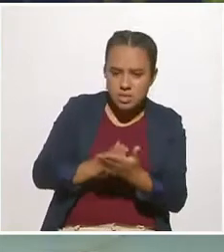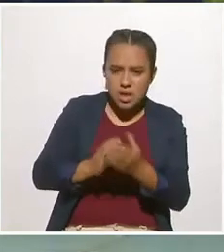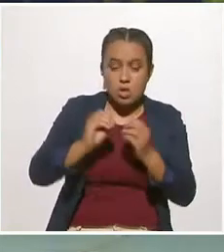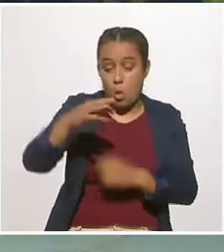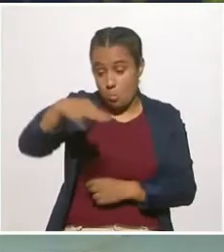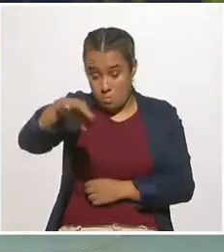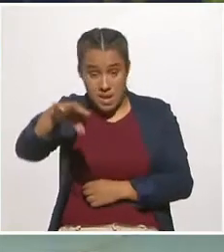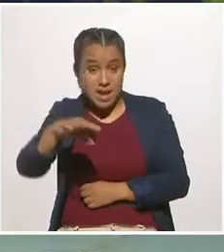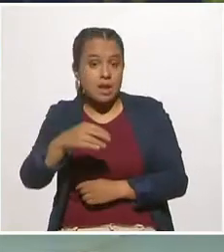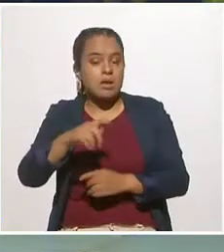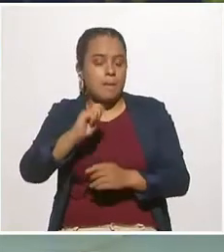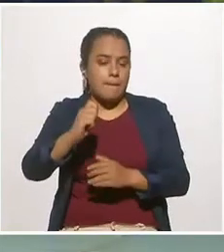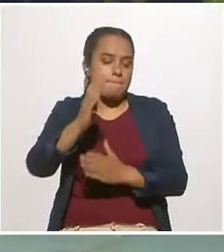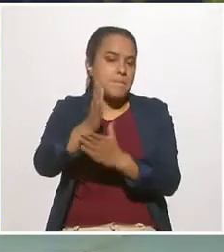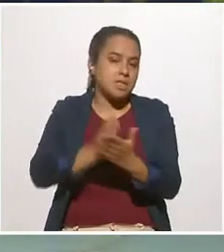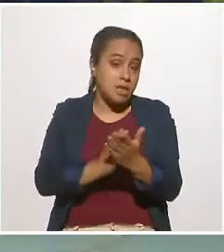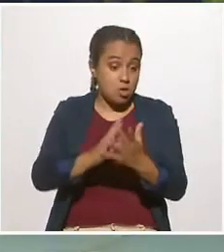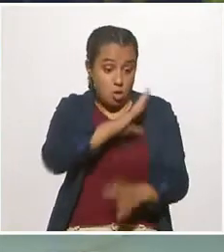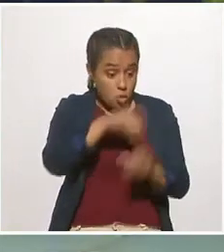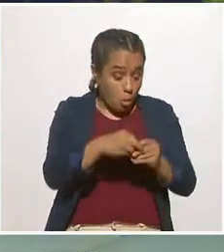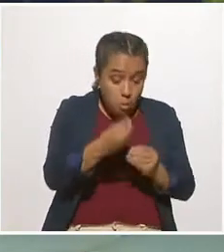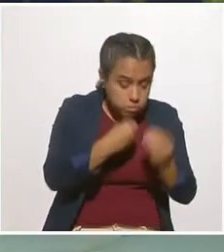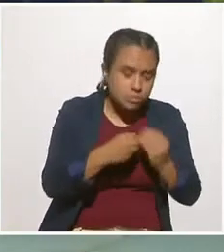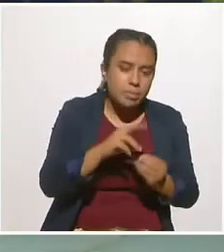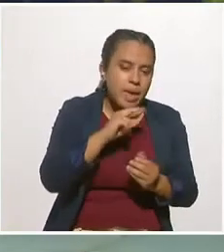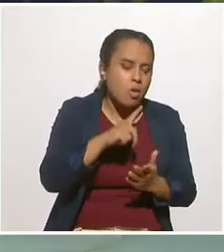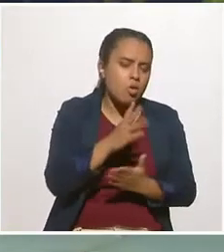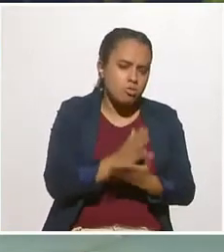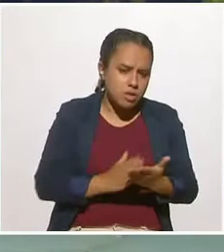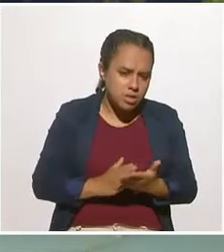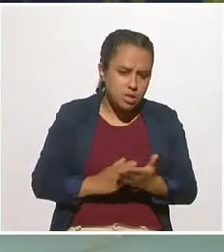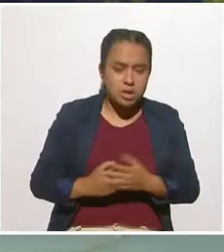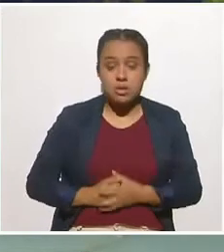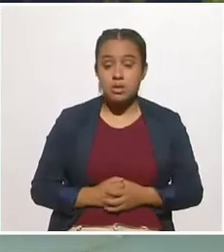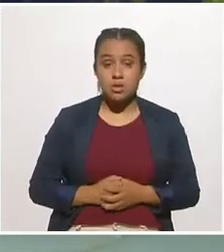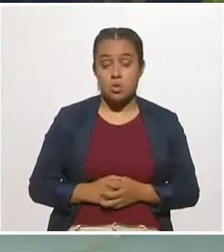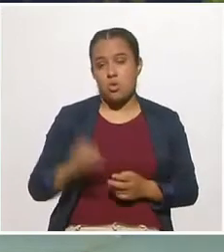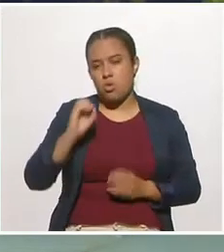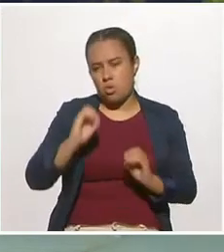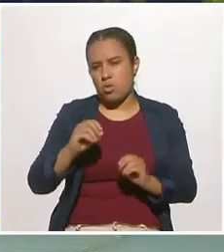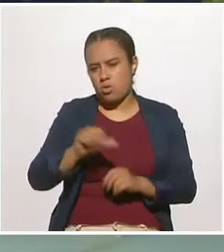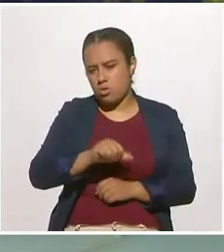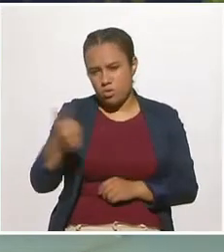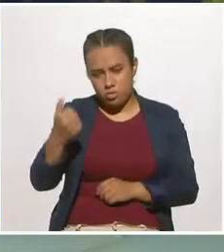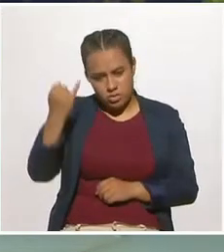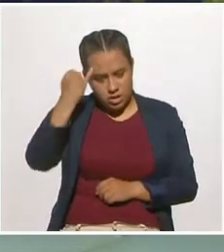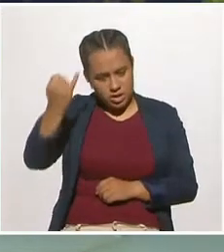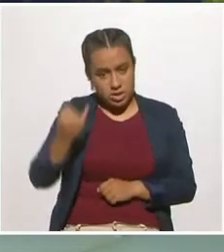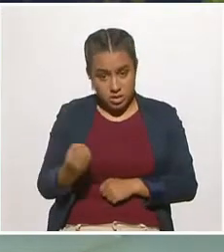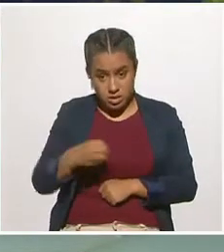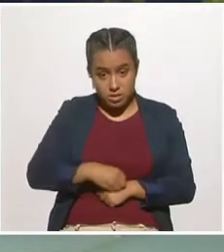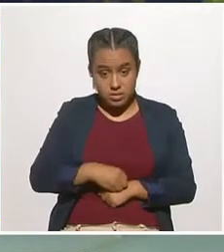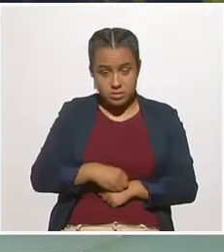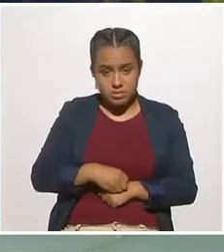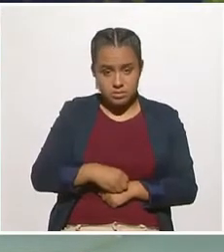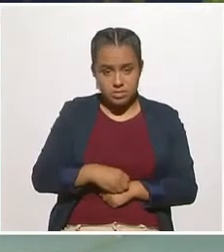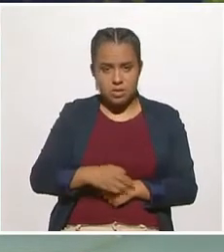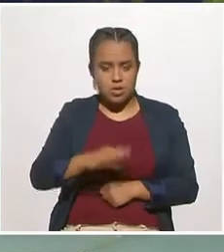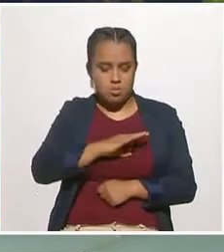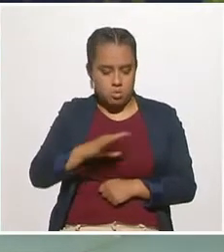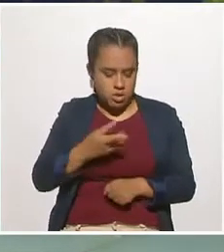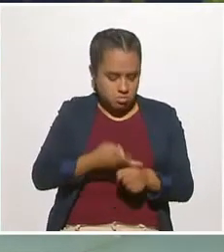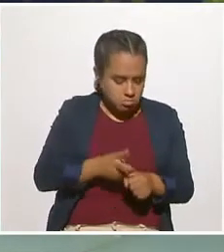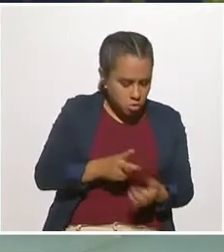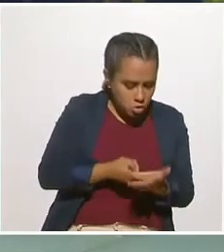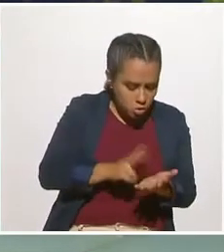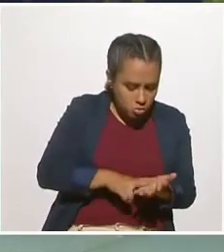completa. Otra como estrategia que nosotros podemos implementar es combinar la fruta que